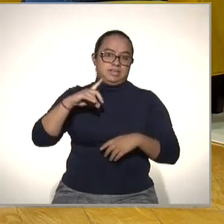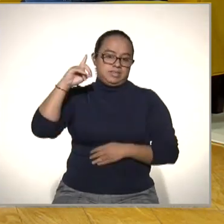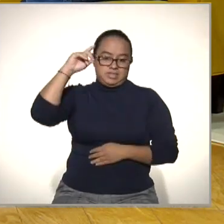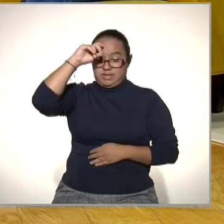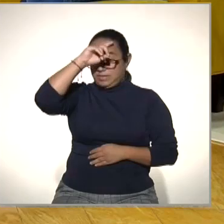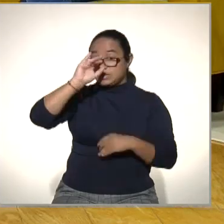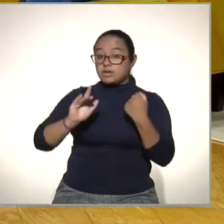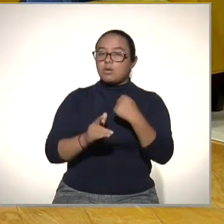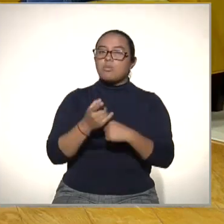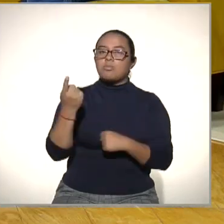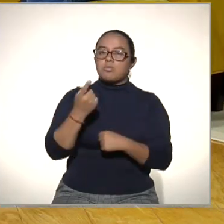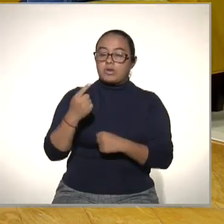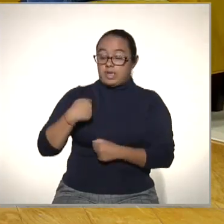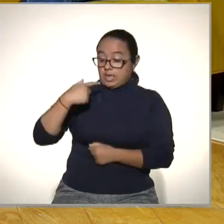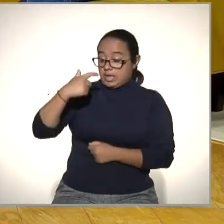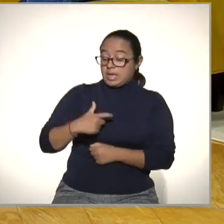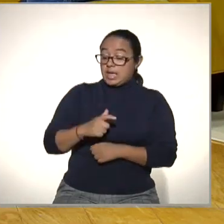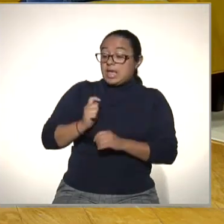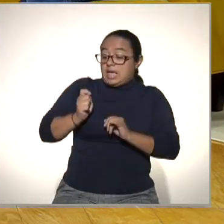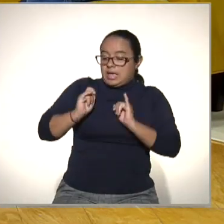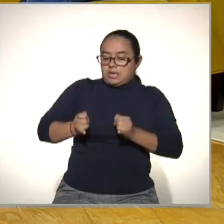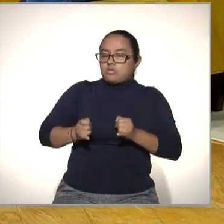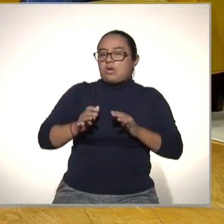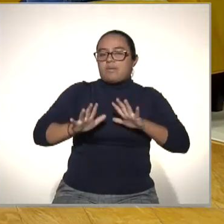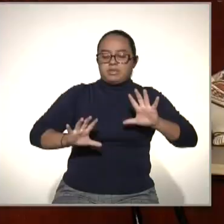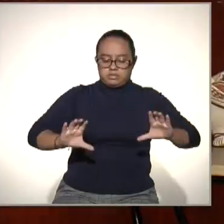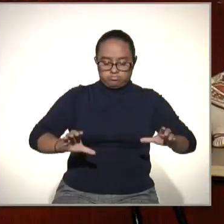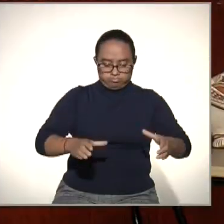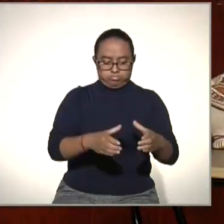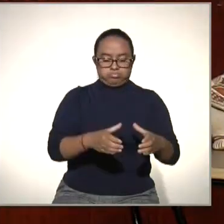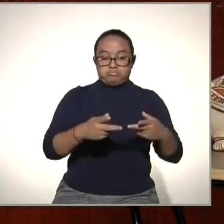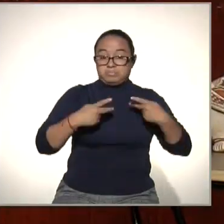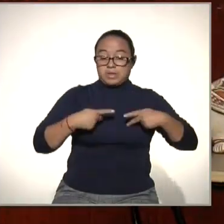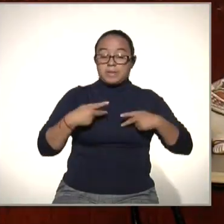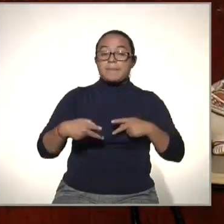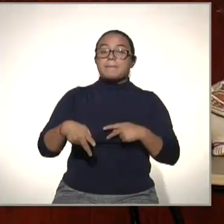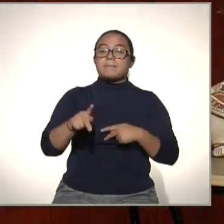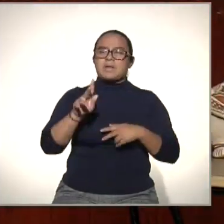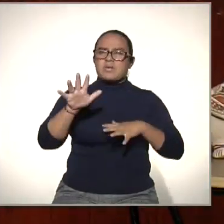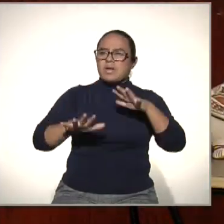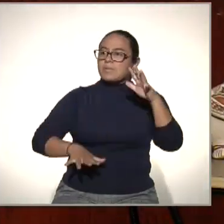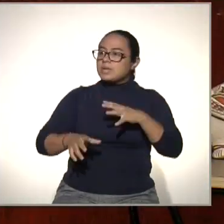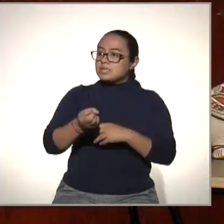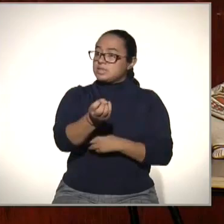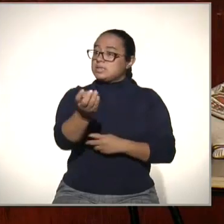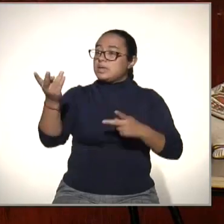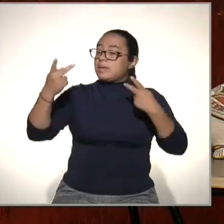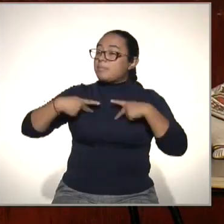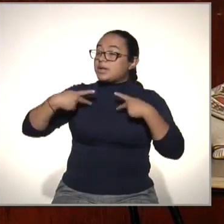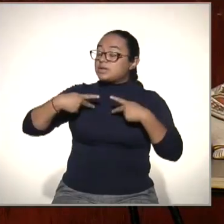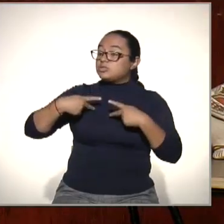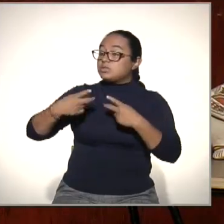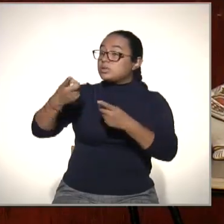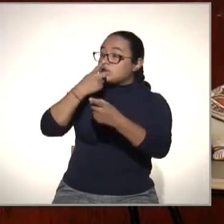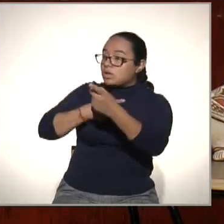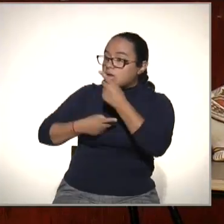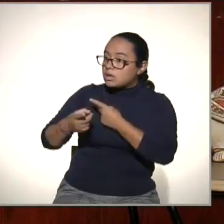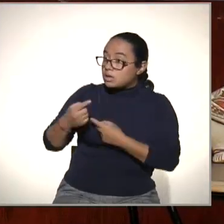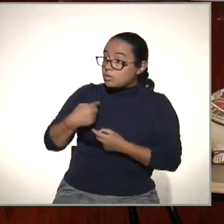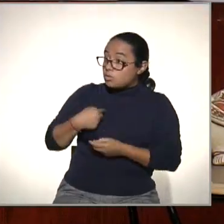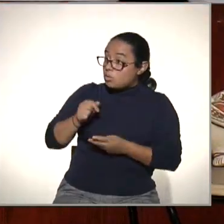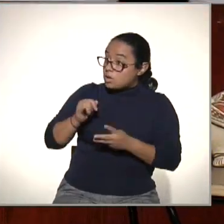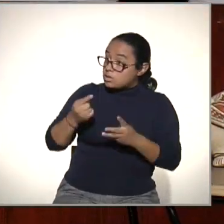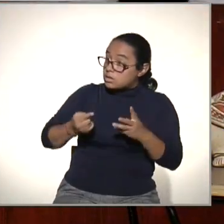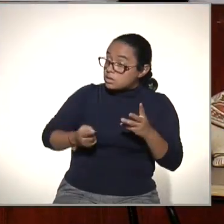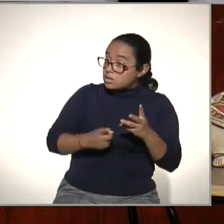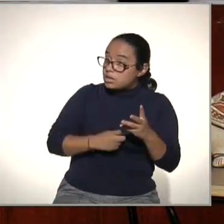como decimos, el definirnos no es un proceso individual sino colectivo, pero a la vez nos vemos sujetos a todas las expectativas que hay sobre lo que tengo que ser, de